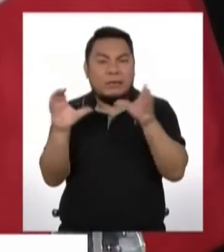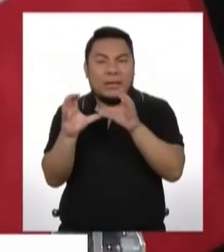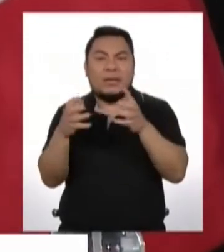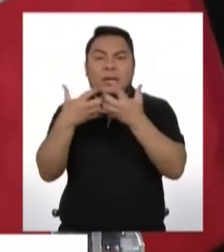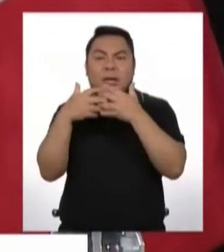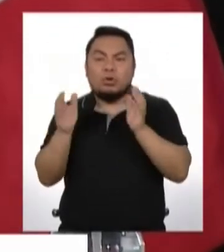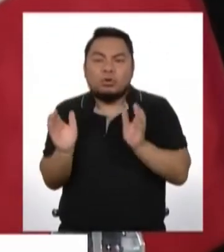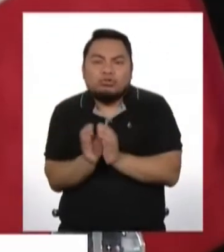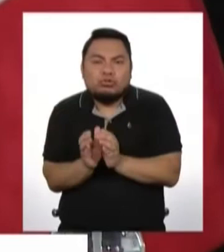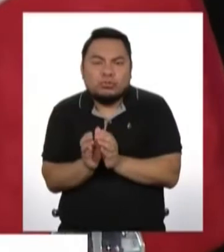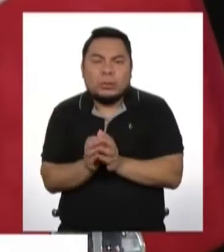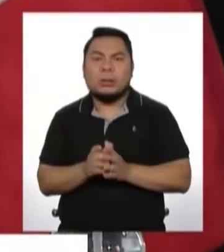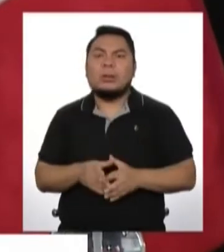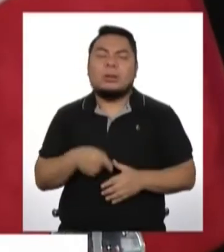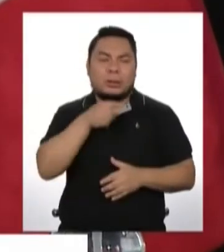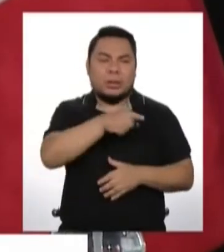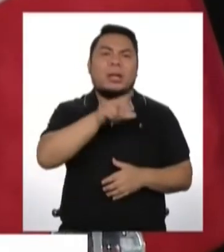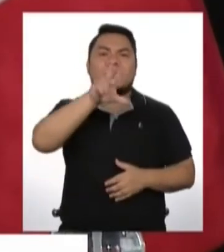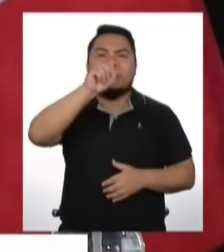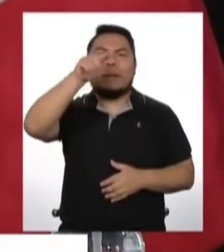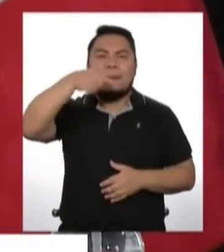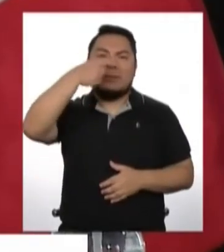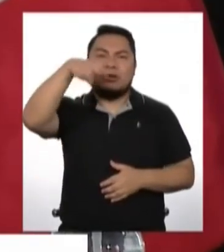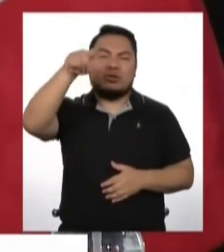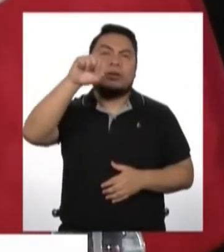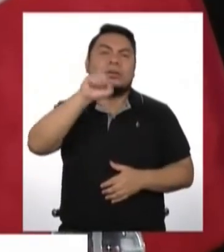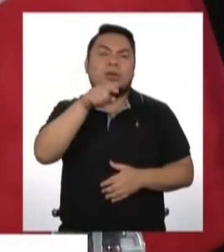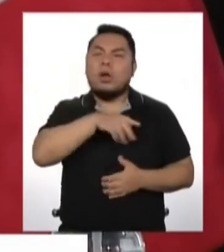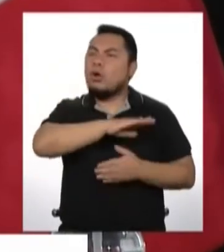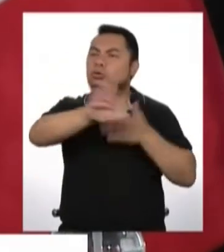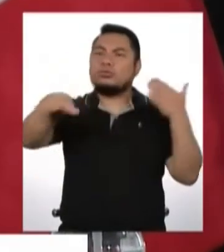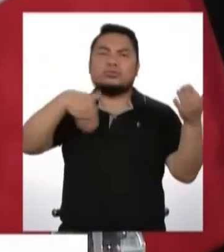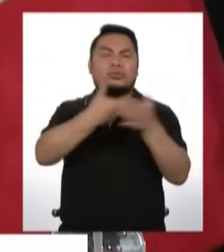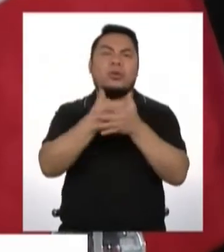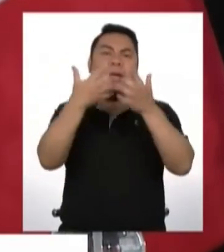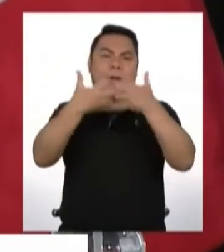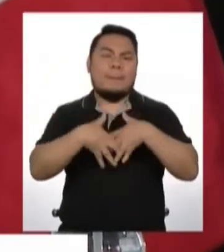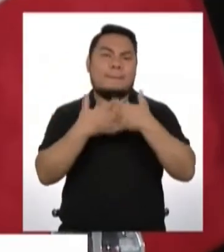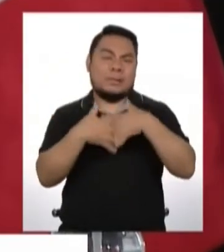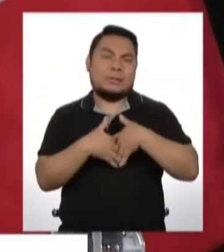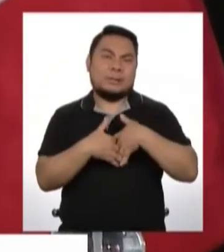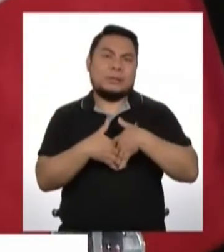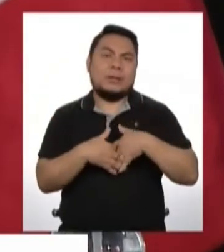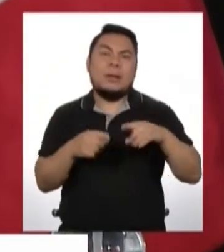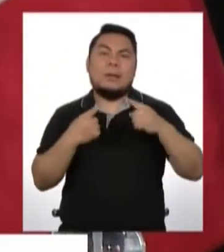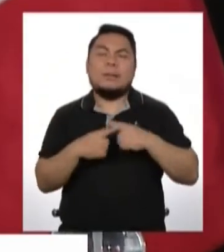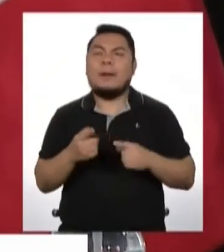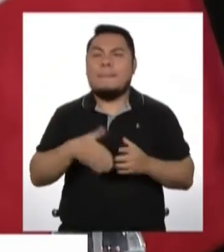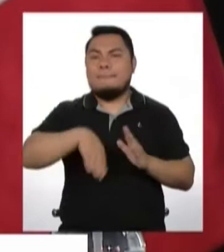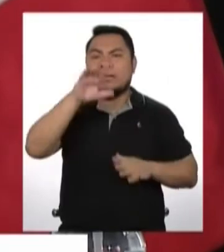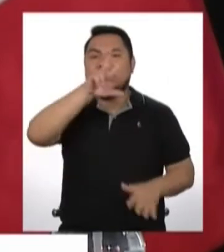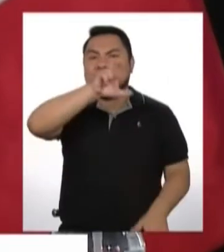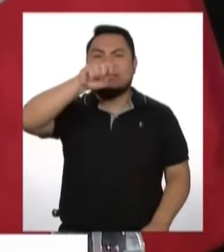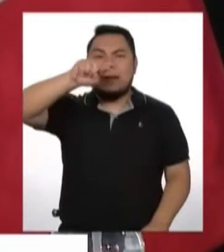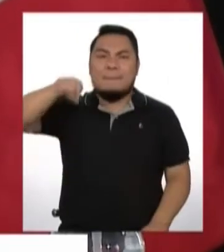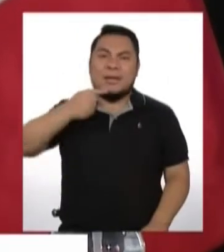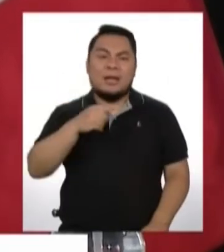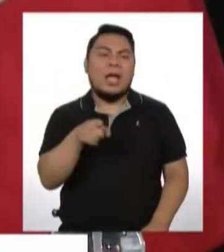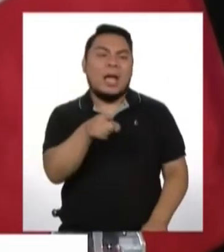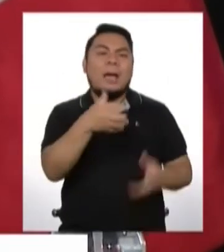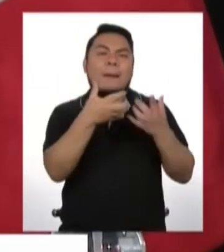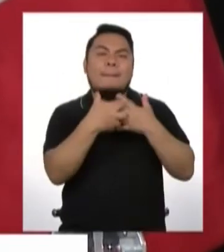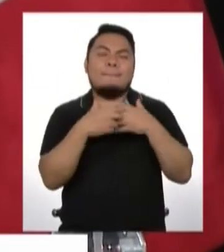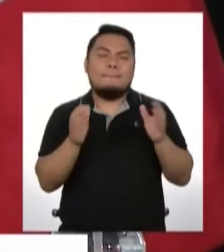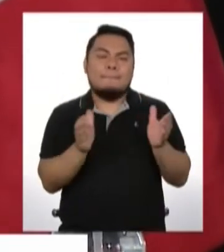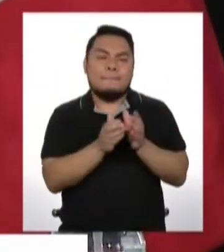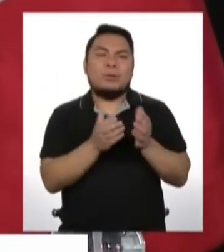30 mil millones de soles atiende a todas las empresas, principalmente, más de 300 mil, a las pequeñas empresas